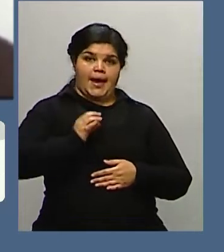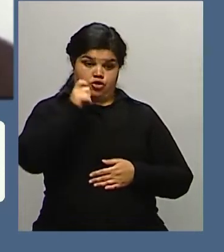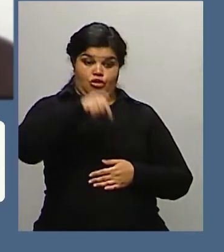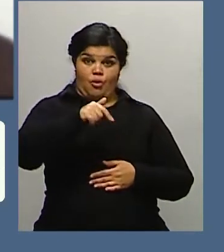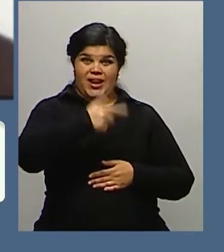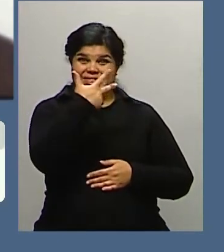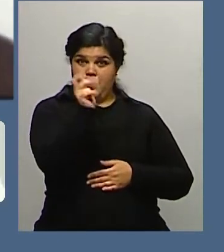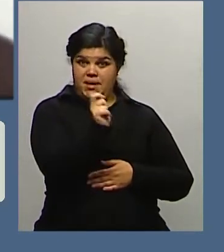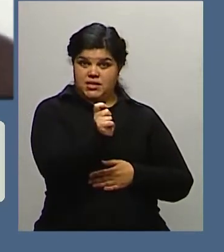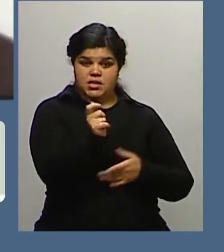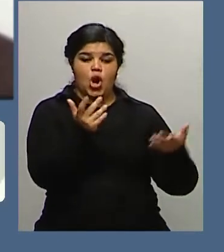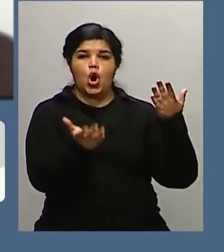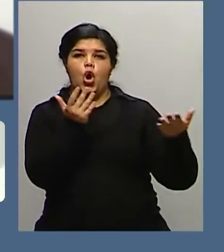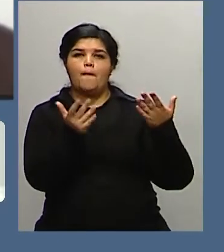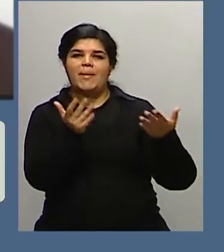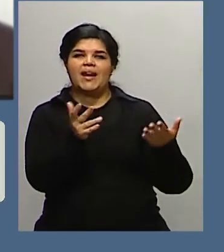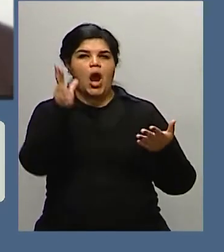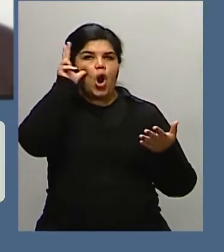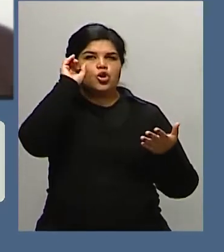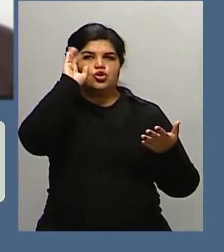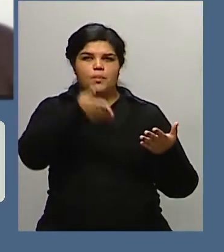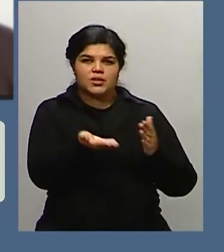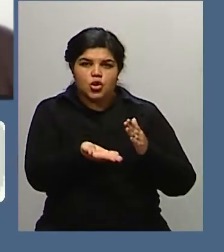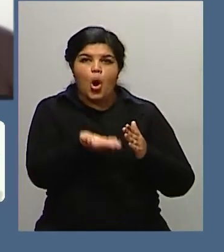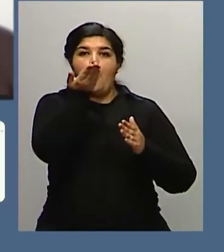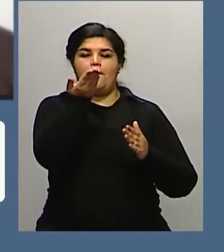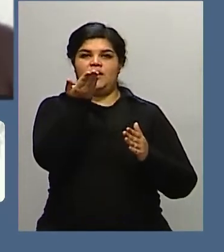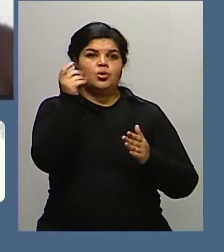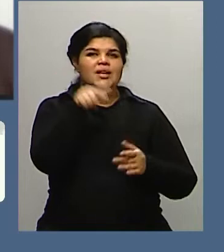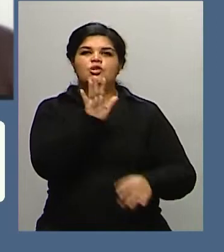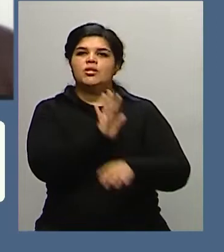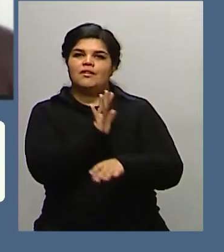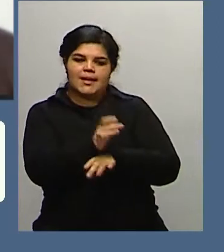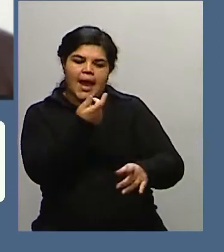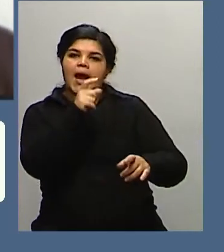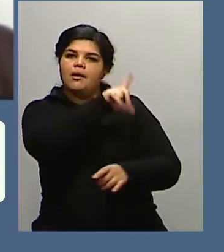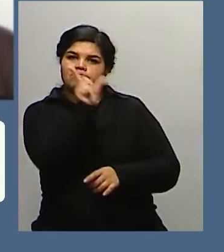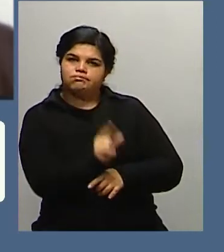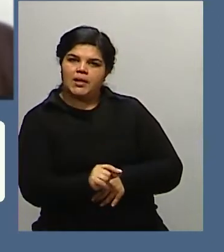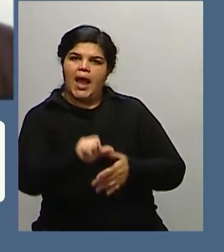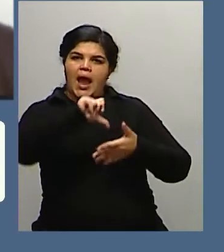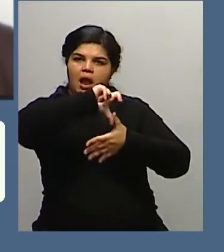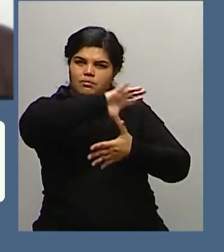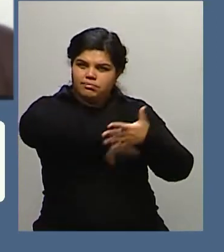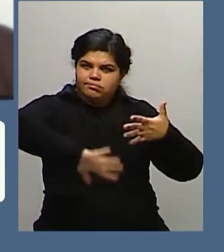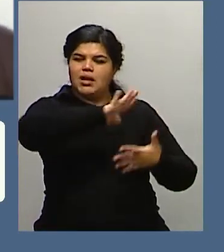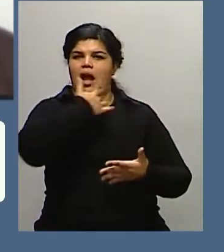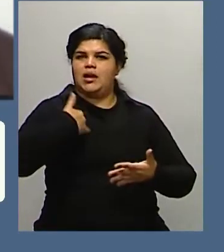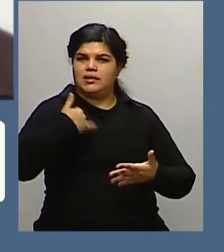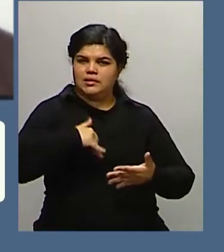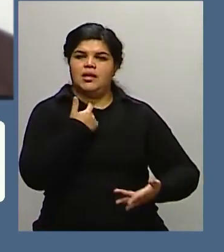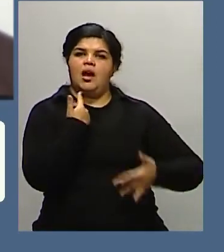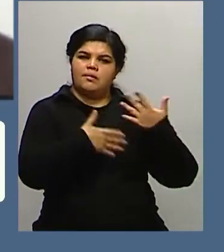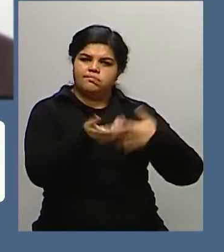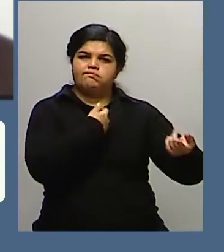casi 8% de aumento. Es un aumento significativo de nuestra ventaja, de nuestra competitividad